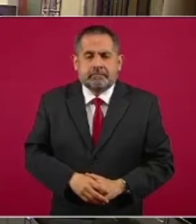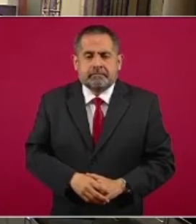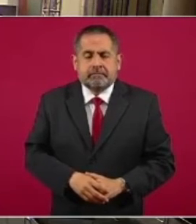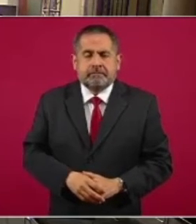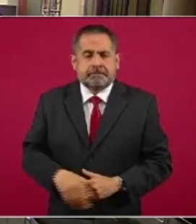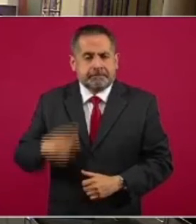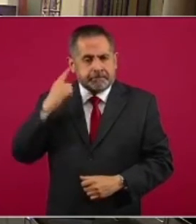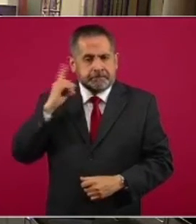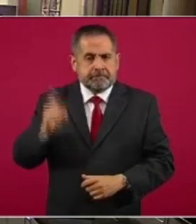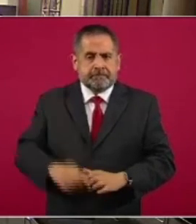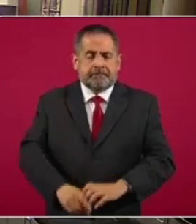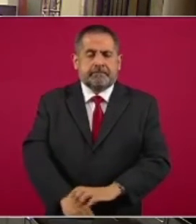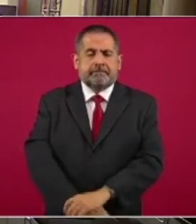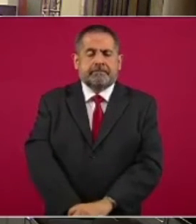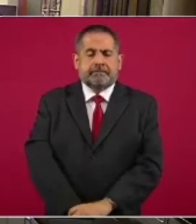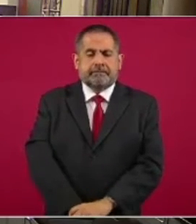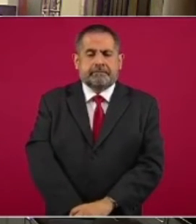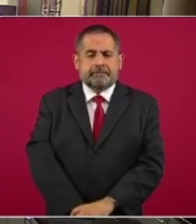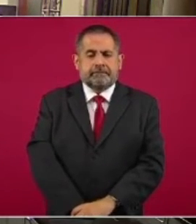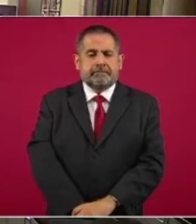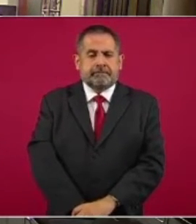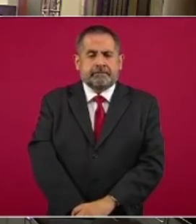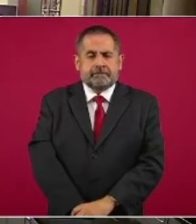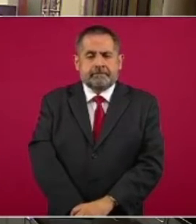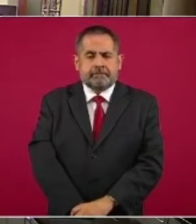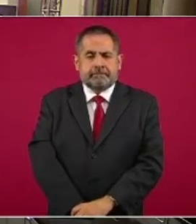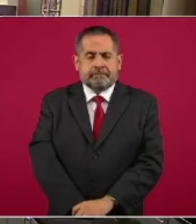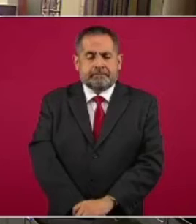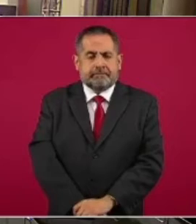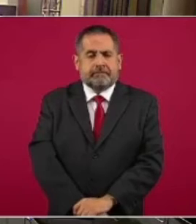A las mujeres en cuestión de la violencia, para lo que estaba